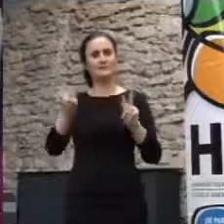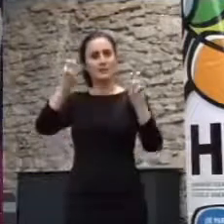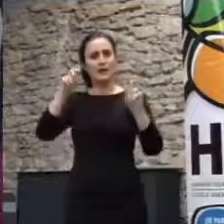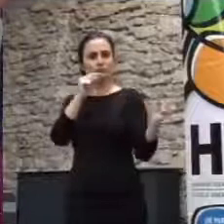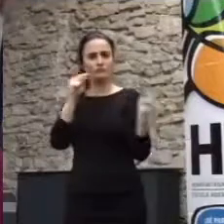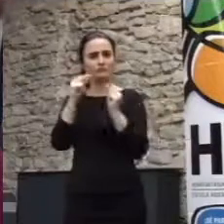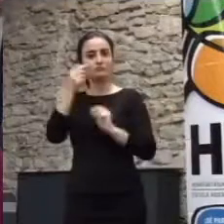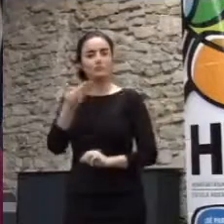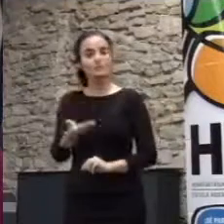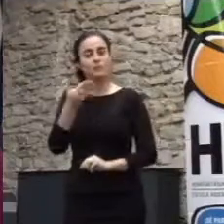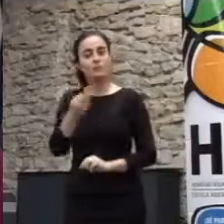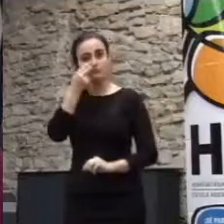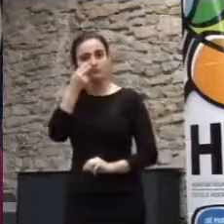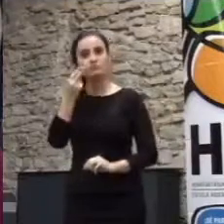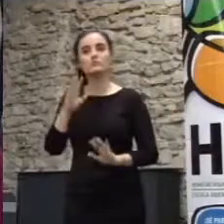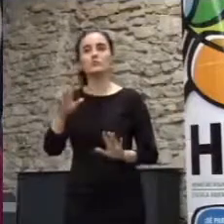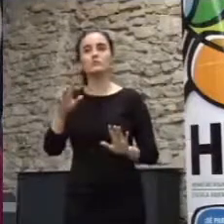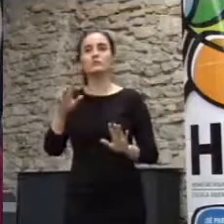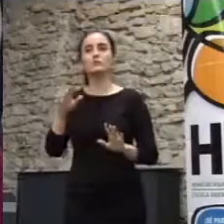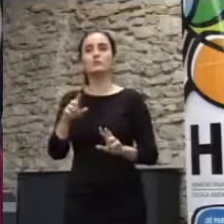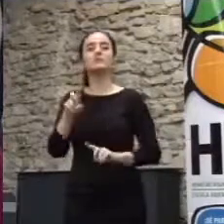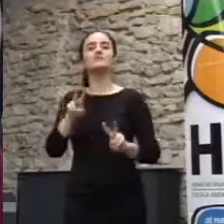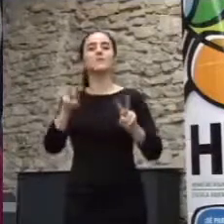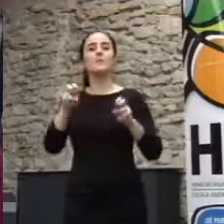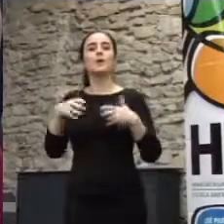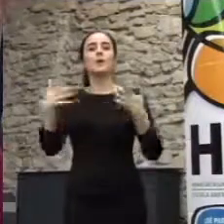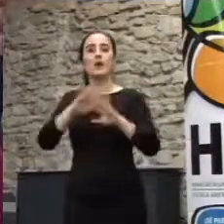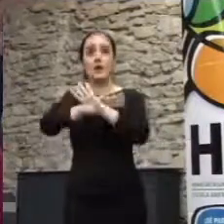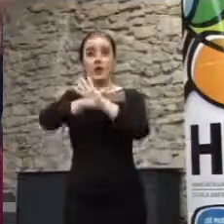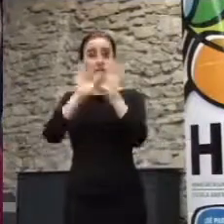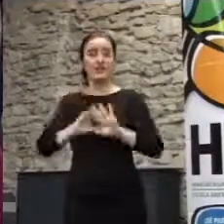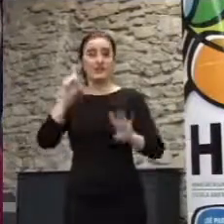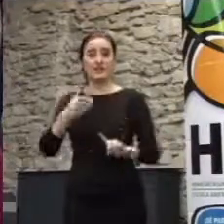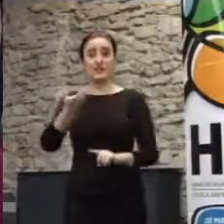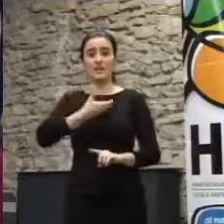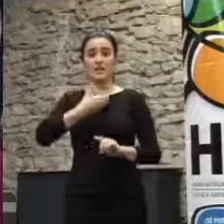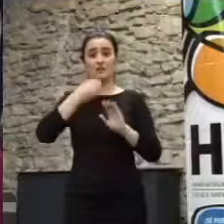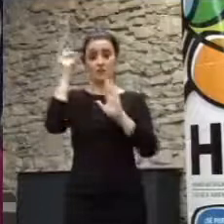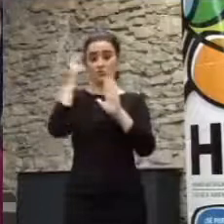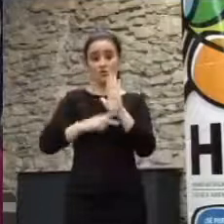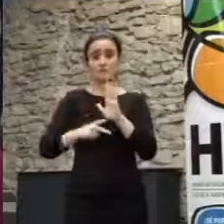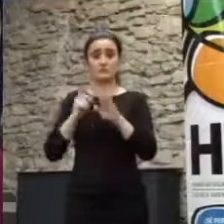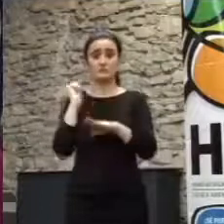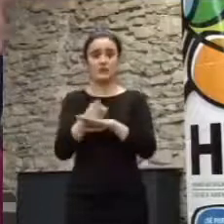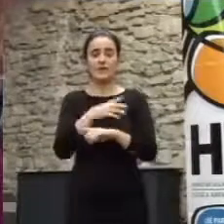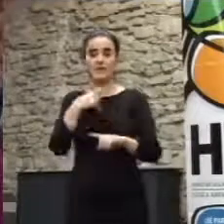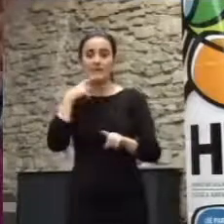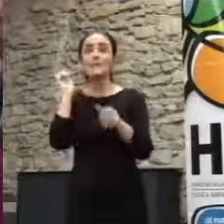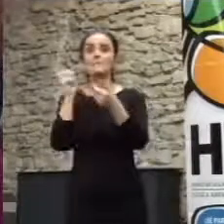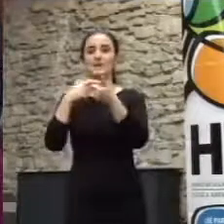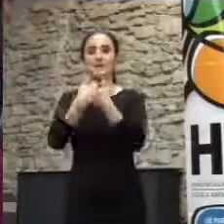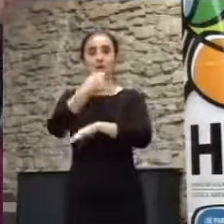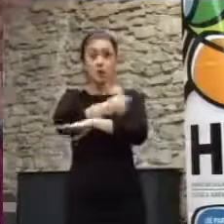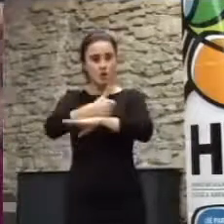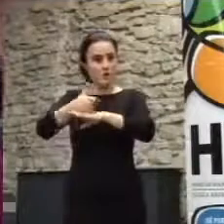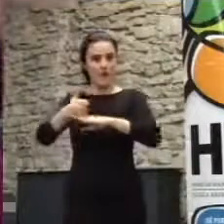tiene la escuela abierta de la ciudadanía es que está regulada por la legalidad del propio ayuntamiento. Por lo tanto, la participación ciudadana que existe en el ayuntamiento